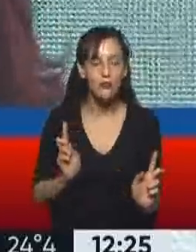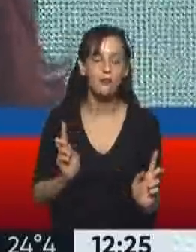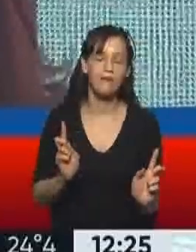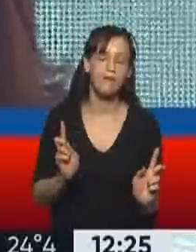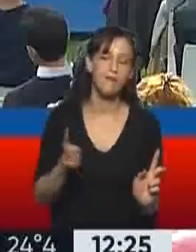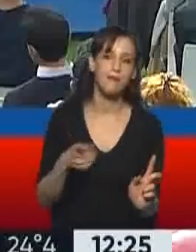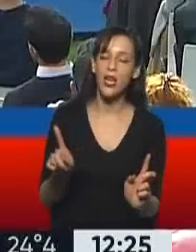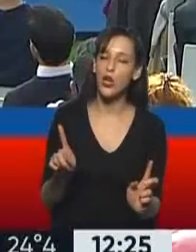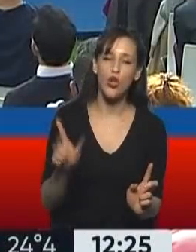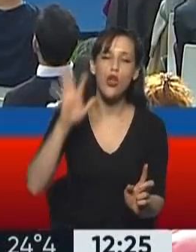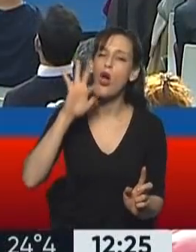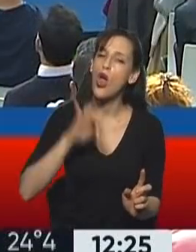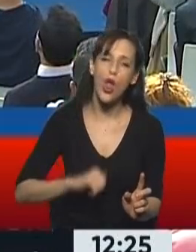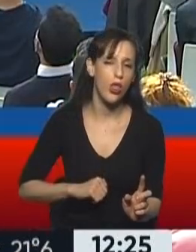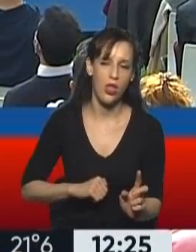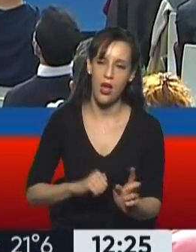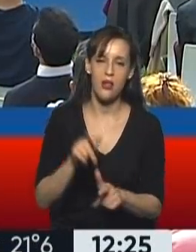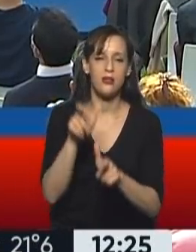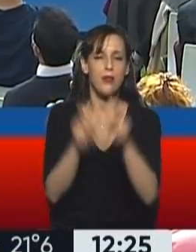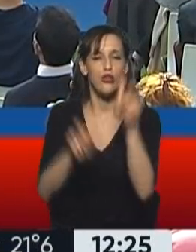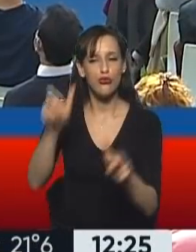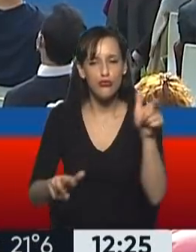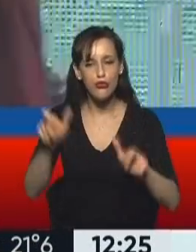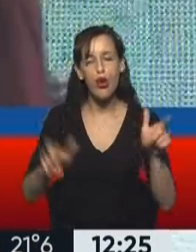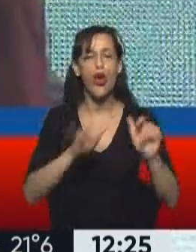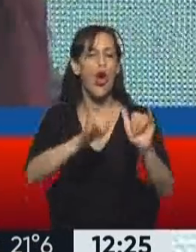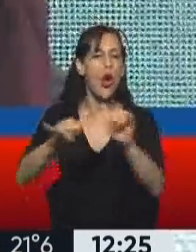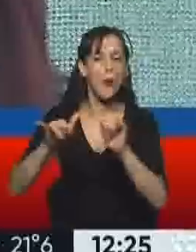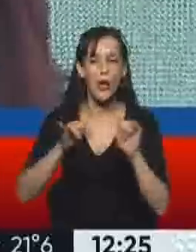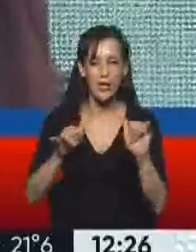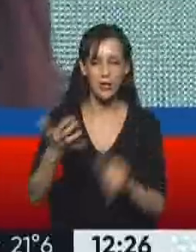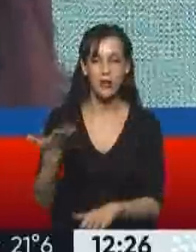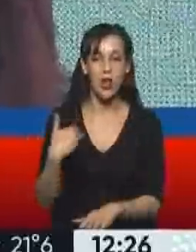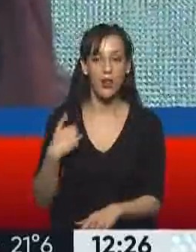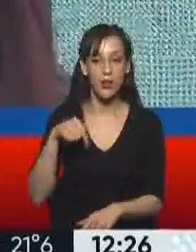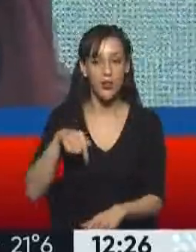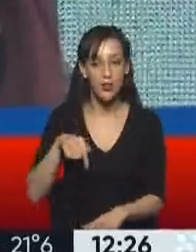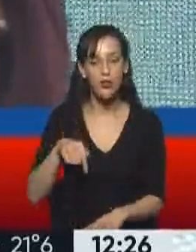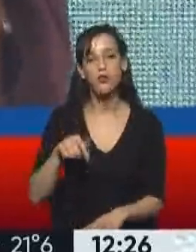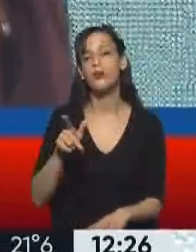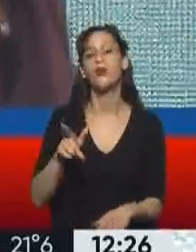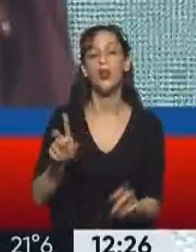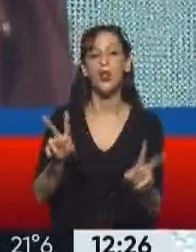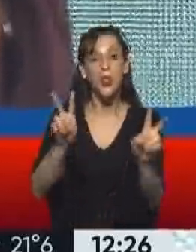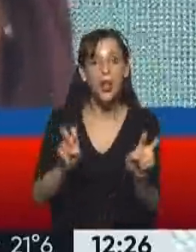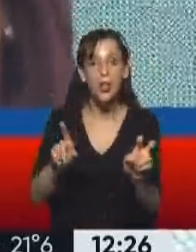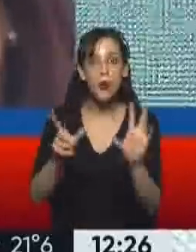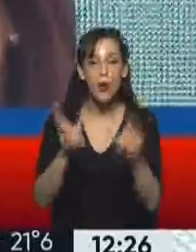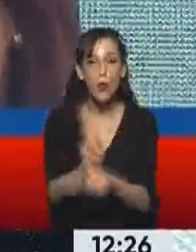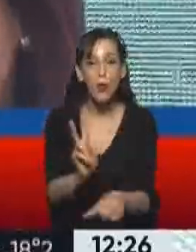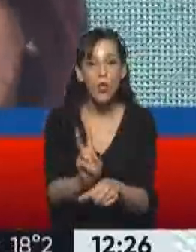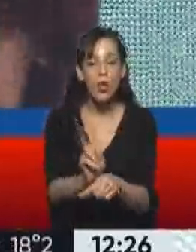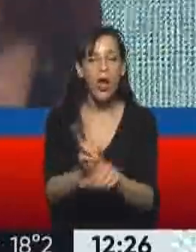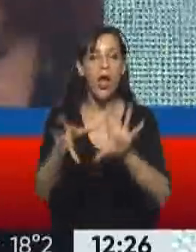hay cientos de miles de pibas y pibes de argentinos y argentinas que están muy interesados en estas cosas.